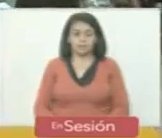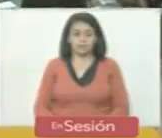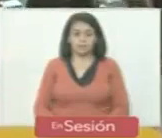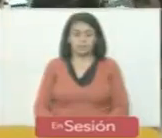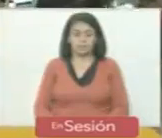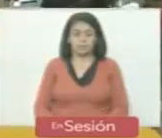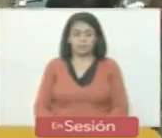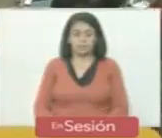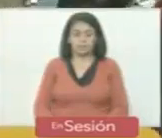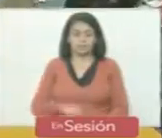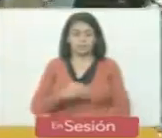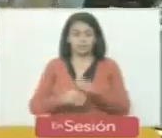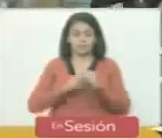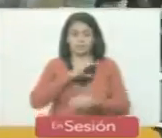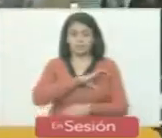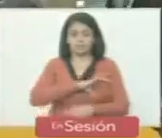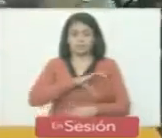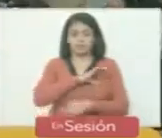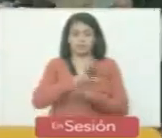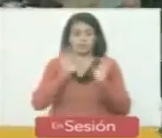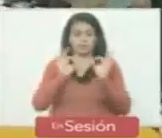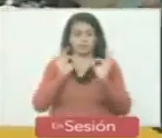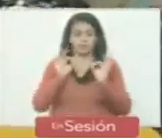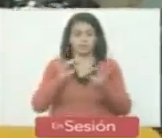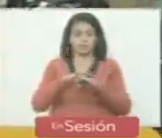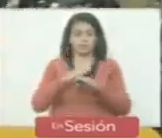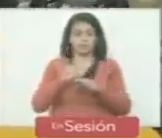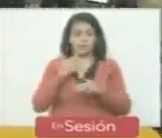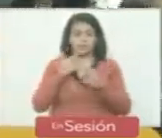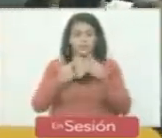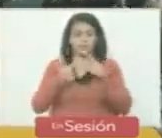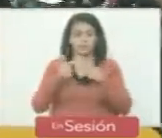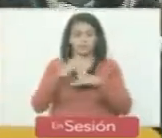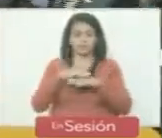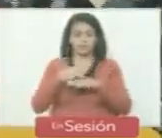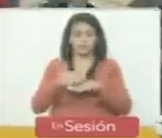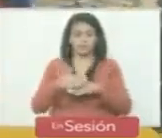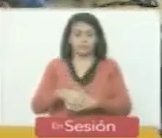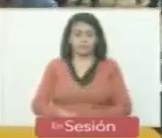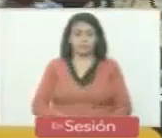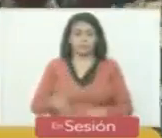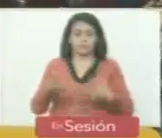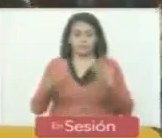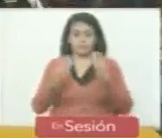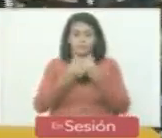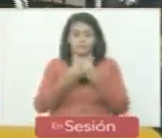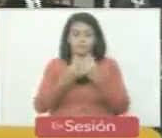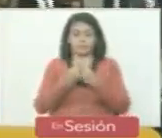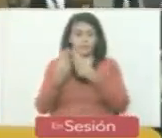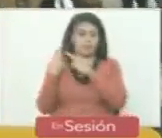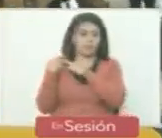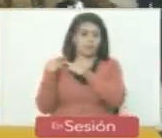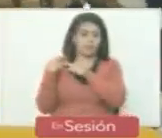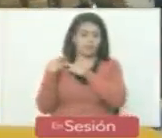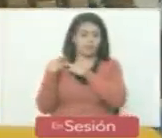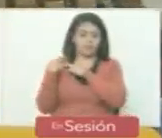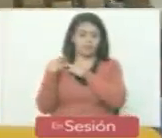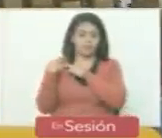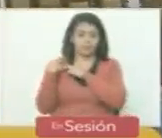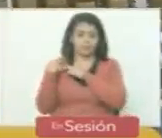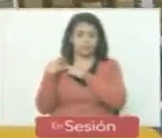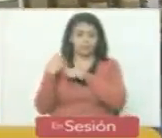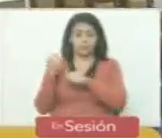Se ha creado una comisión especial, pues que van a estar acompañando a los representantes